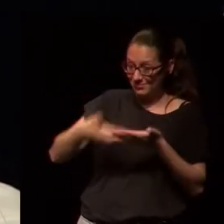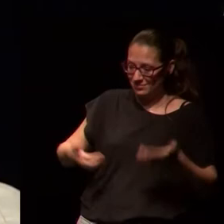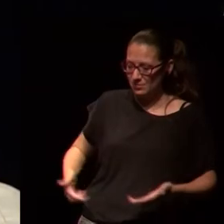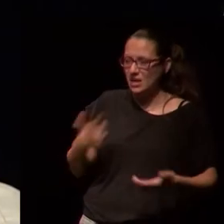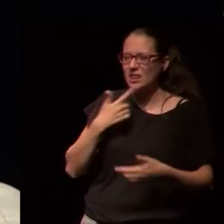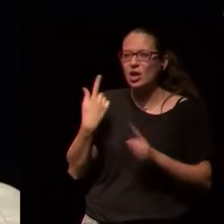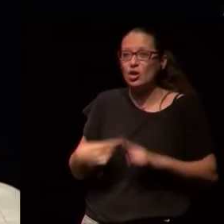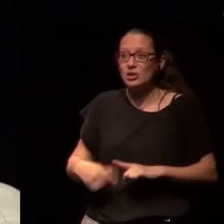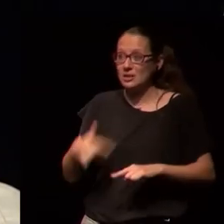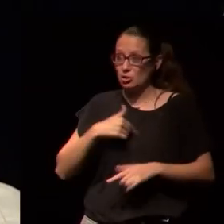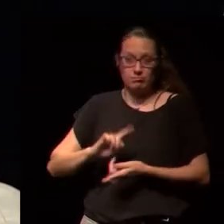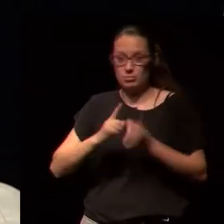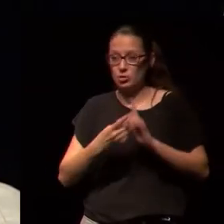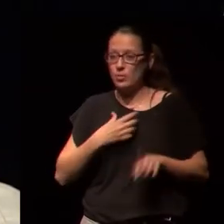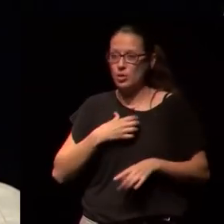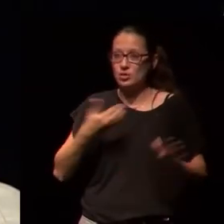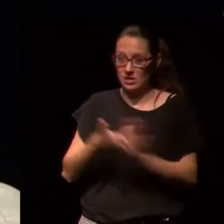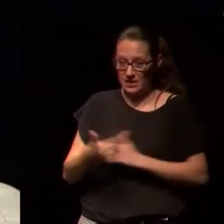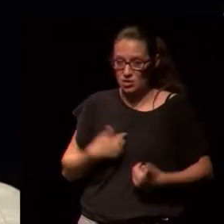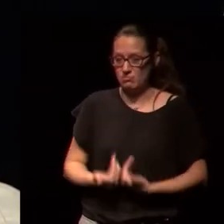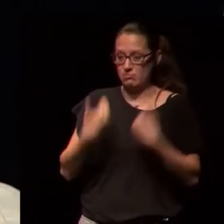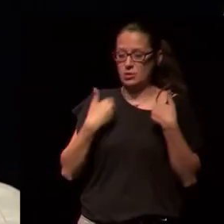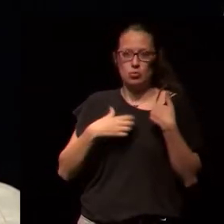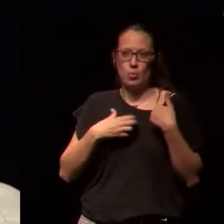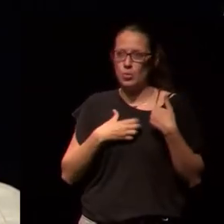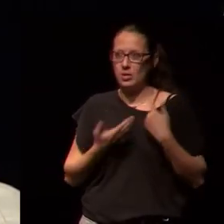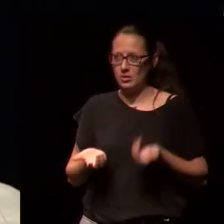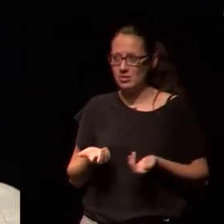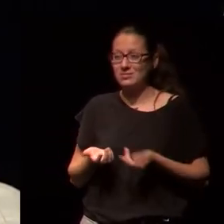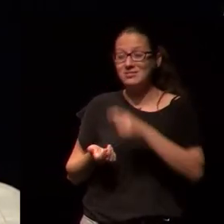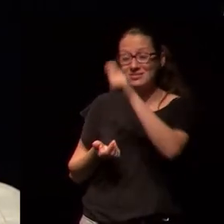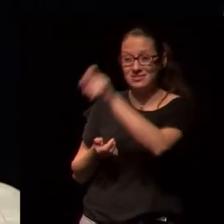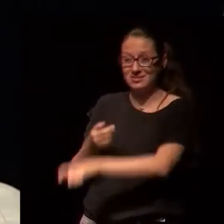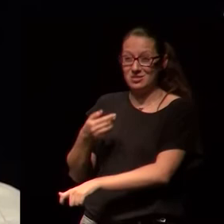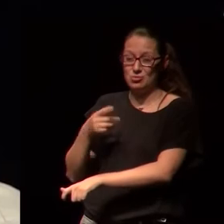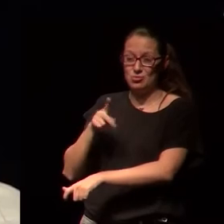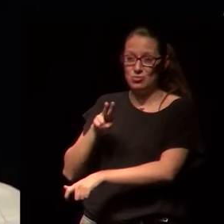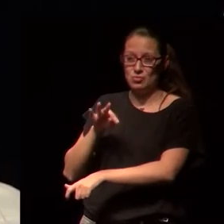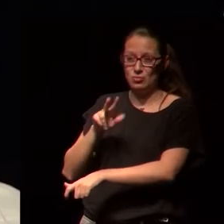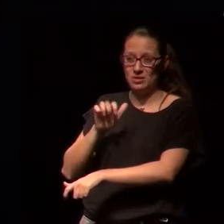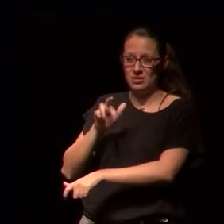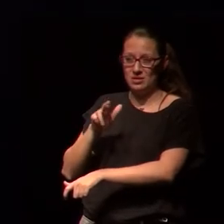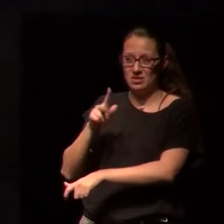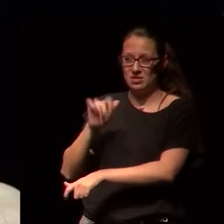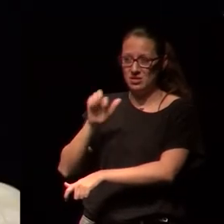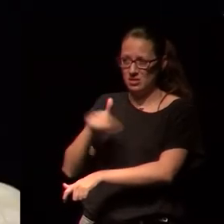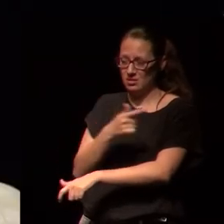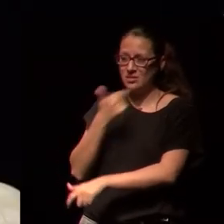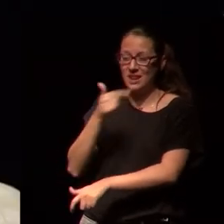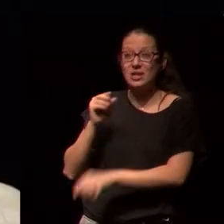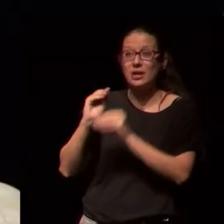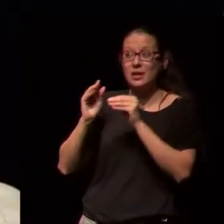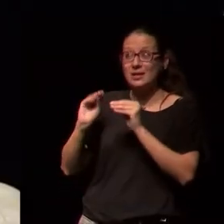cambiar, podemos asumir responsabilidad por ello. Cuando él dice que quiere que sus hijos sean juzgados por